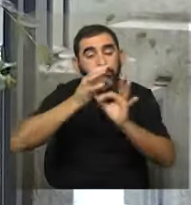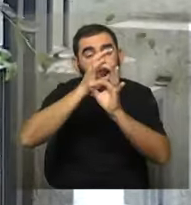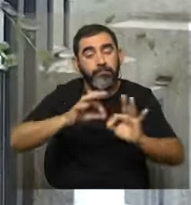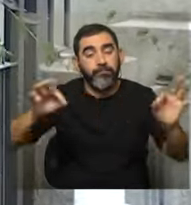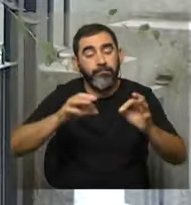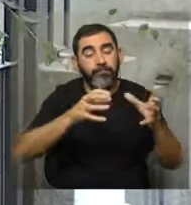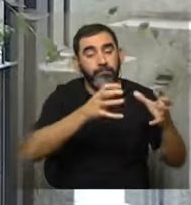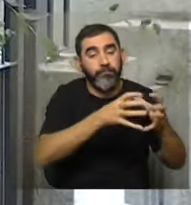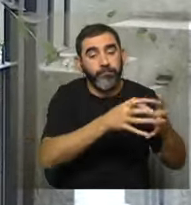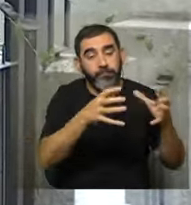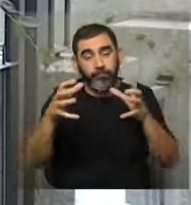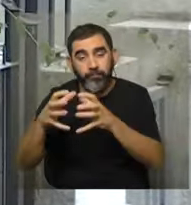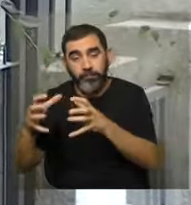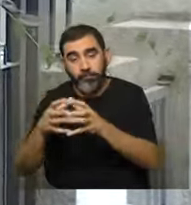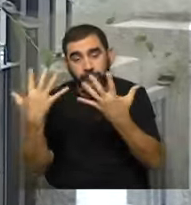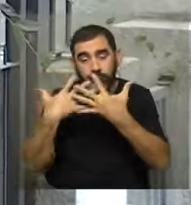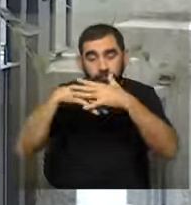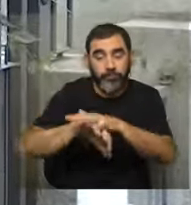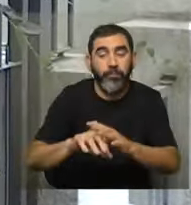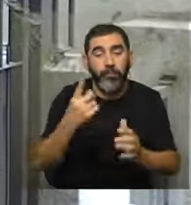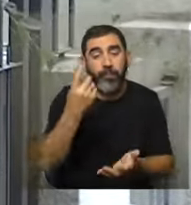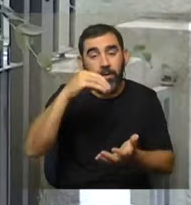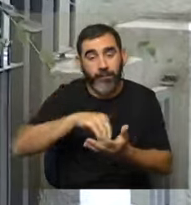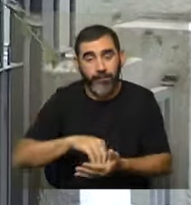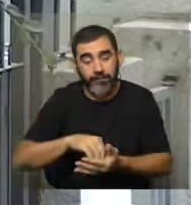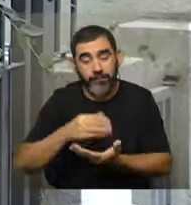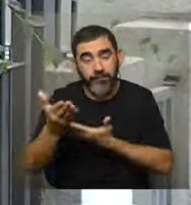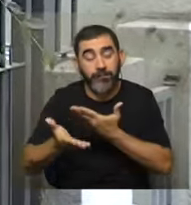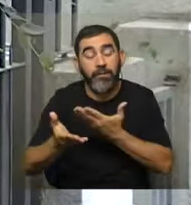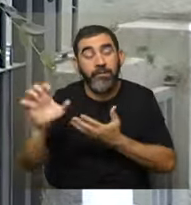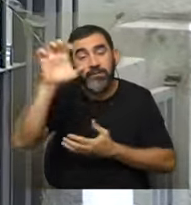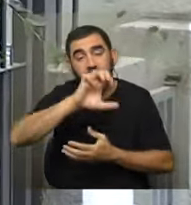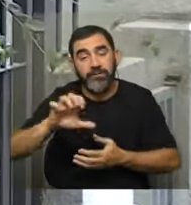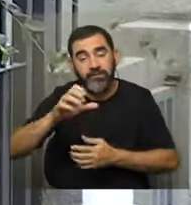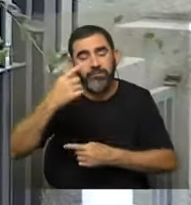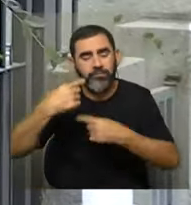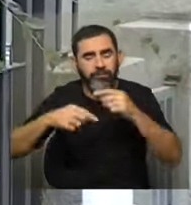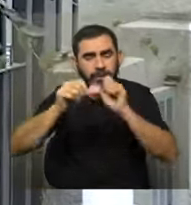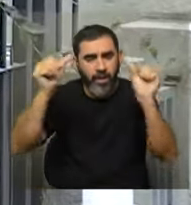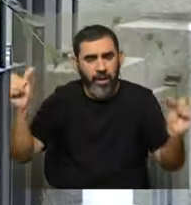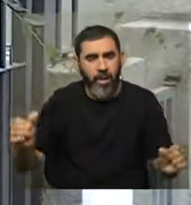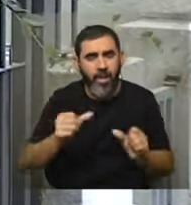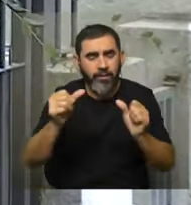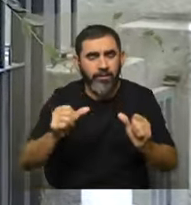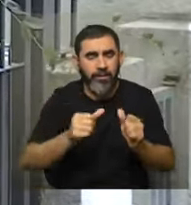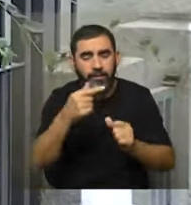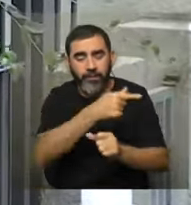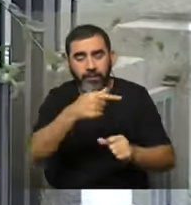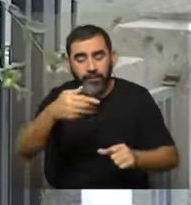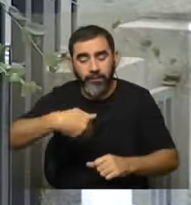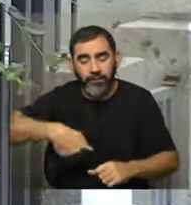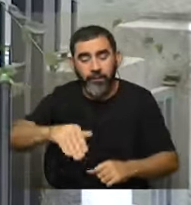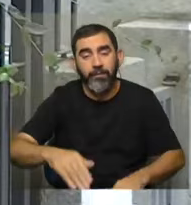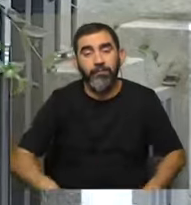la orquesta la orquesta filarmónica tocarán por primera juntos en el cerro Pero hay una serie de espectáculos que a lo largo de esta semana